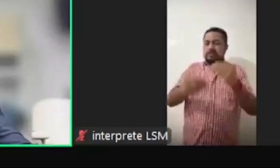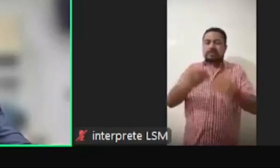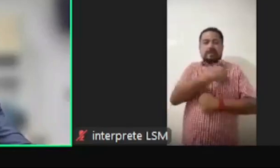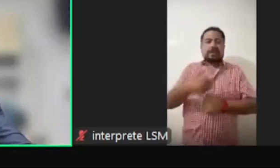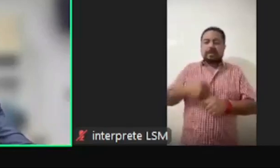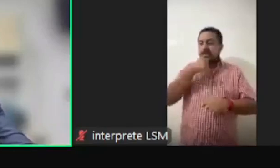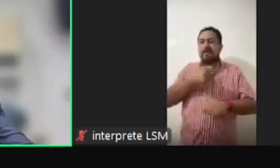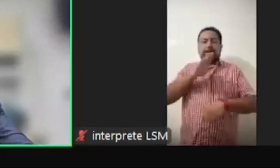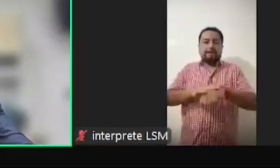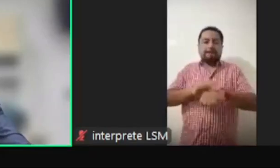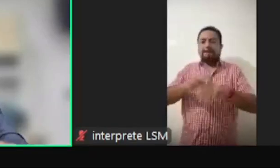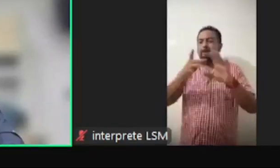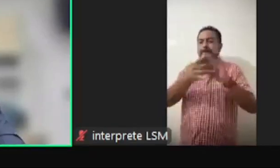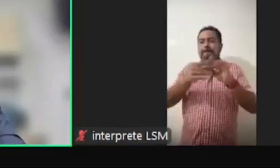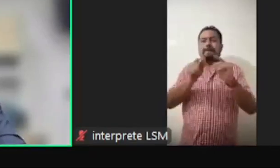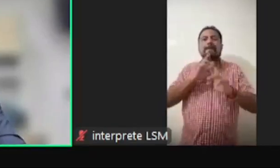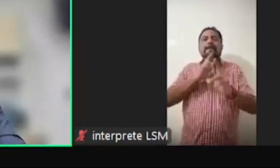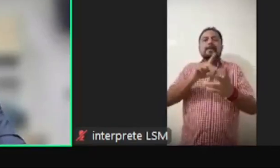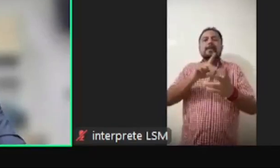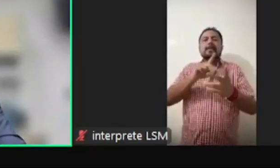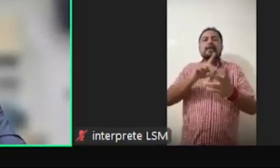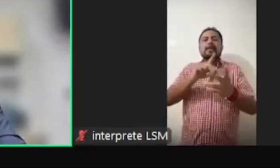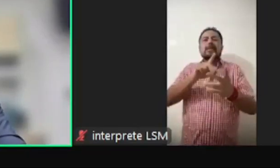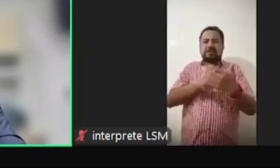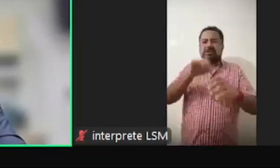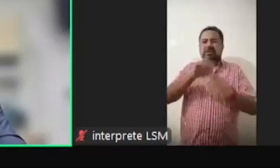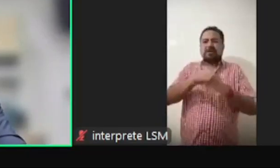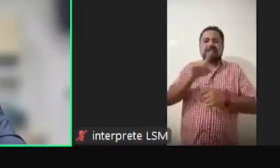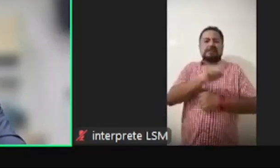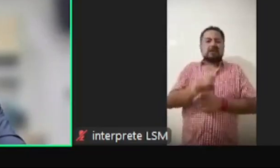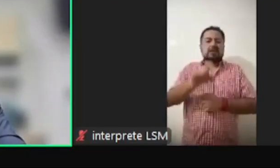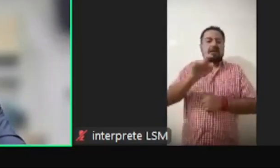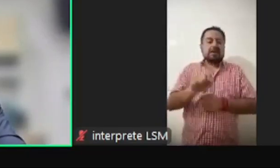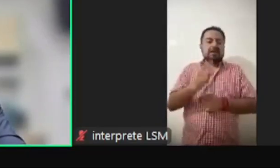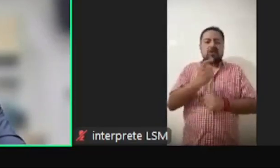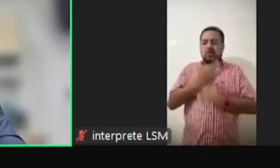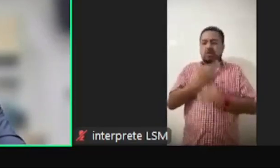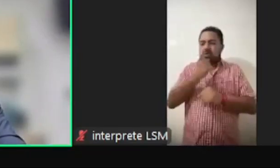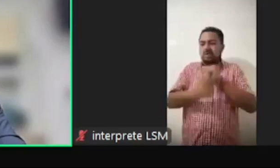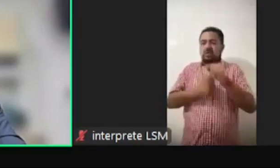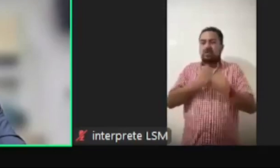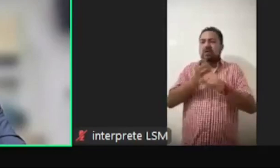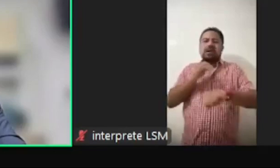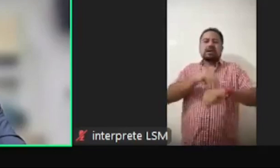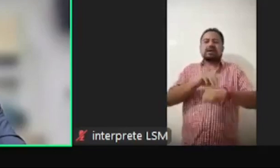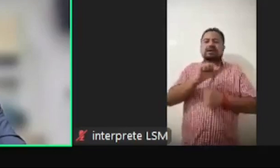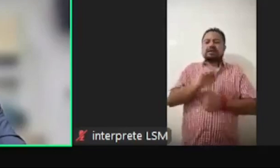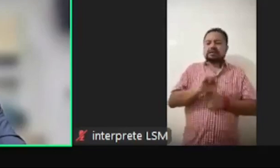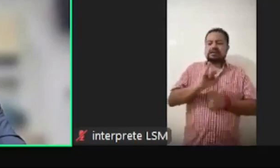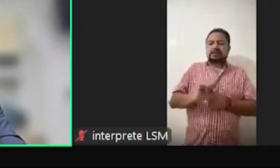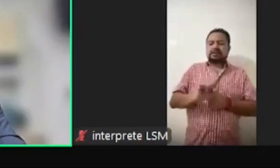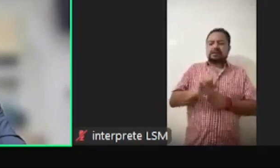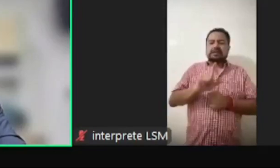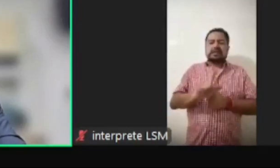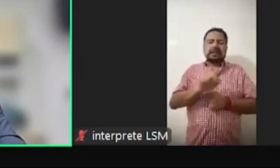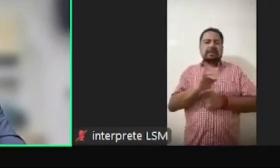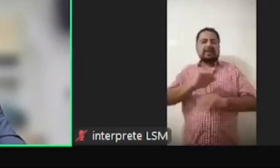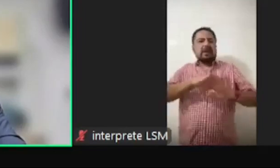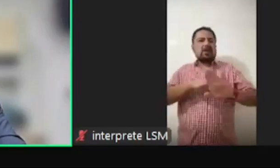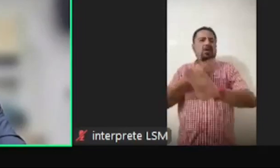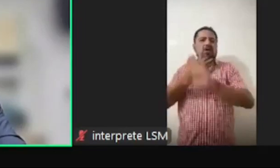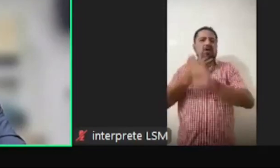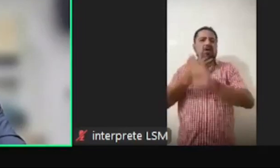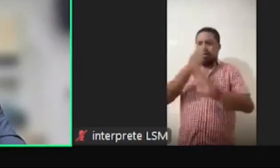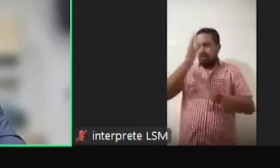proyecto de resolución que se dicta en el juicio electoral ciudadano 121 de este año, promovido por Silvia Alemán Mundo, en contra del acuerdo de improcedencia